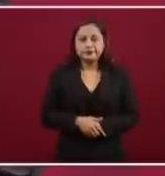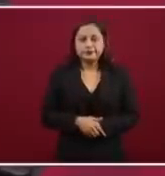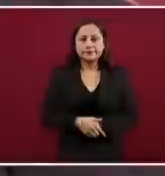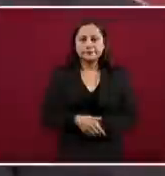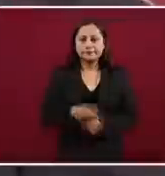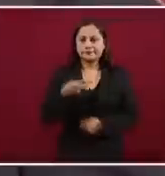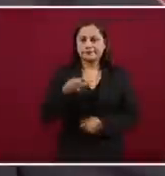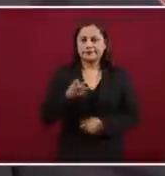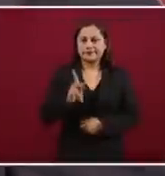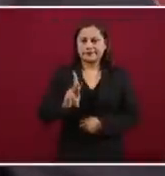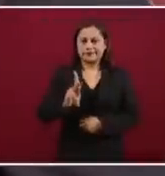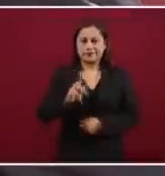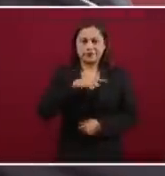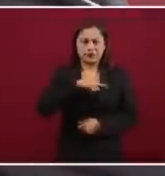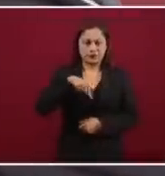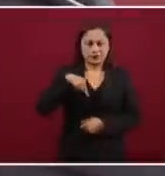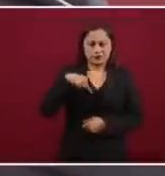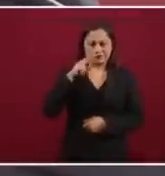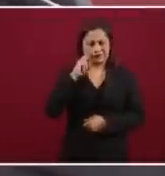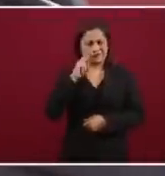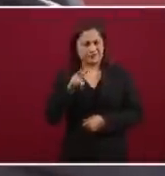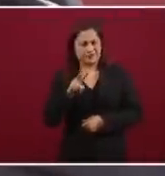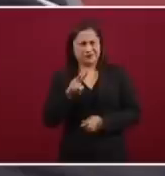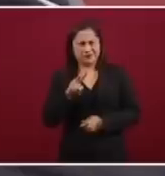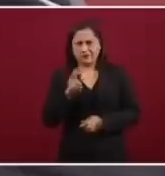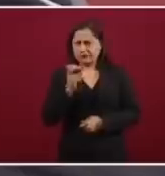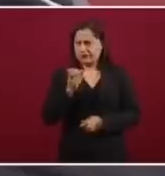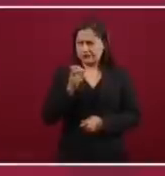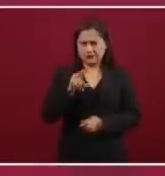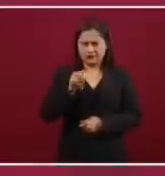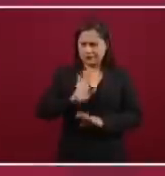Pero nosotros no podemos hacer eso.